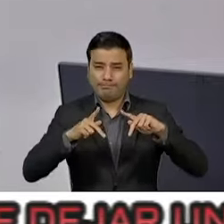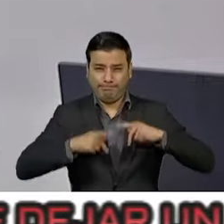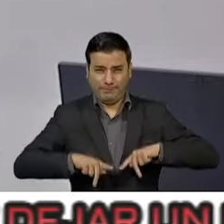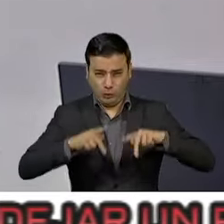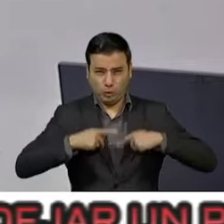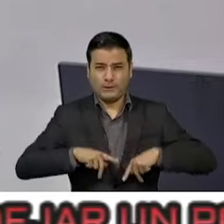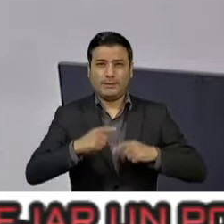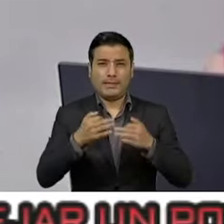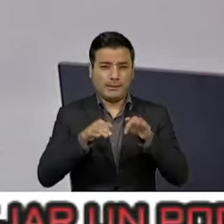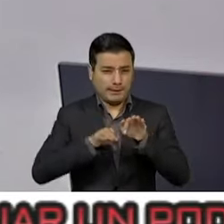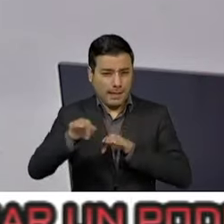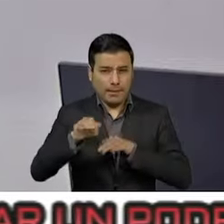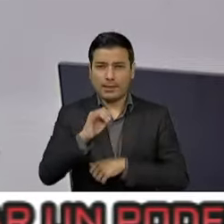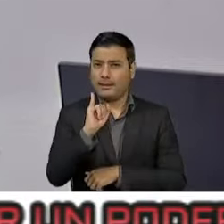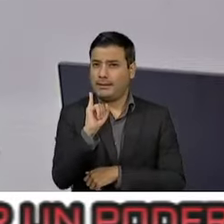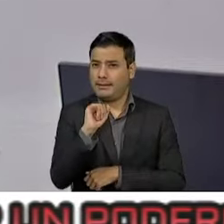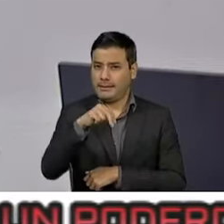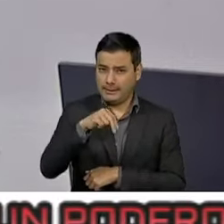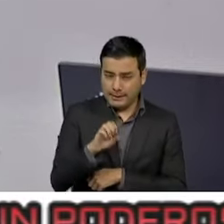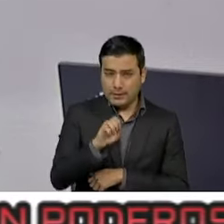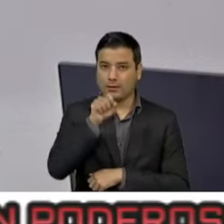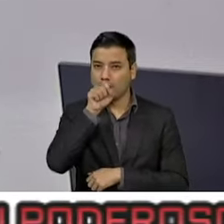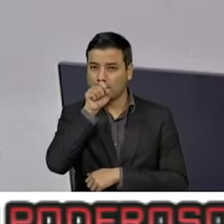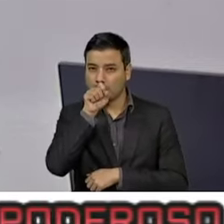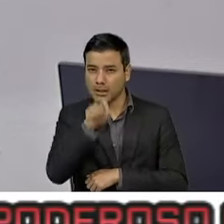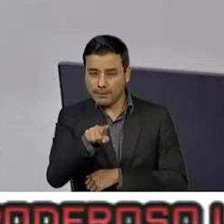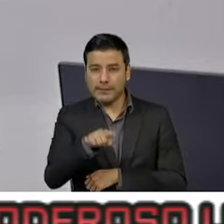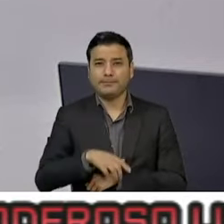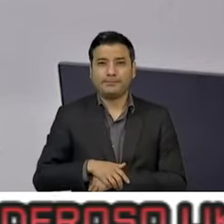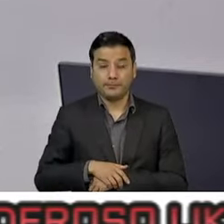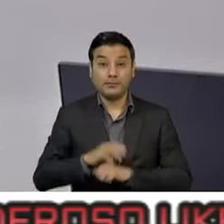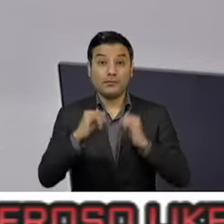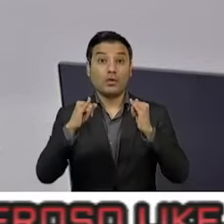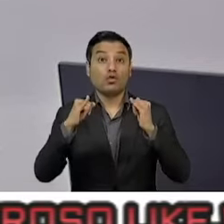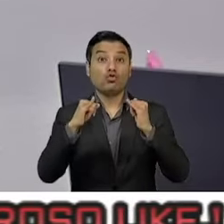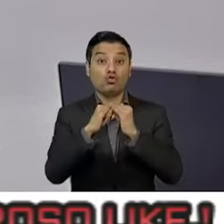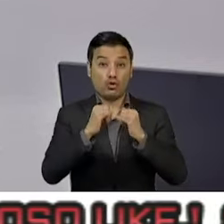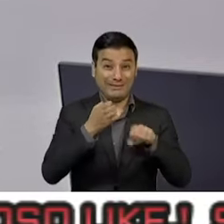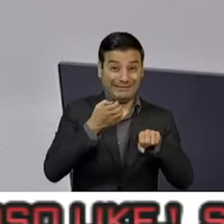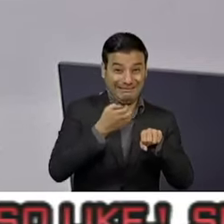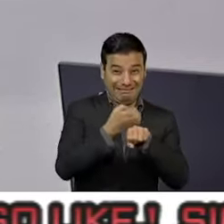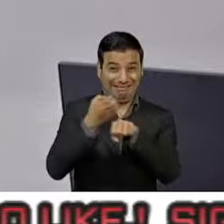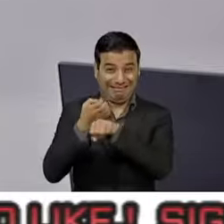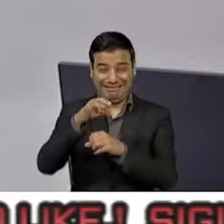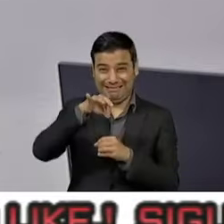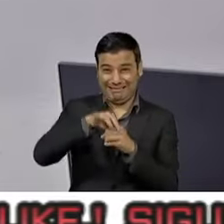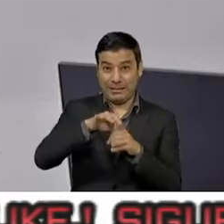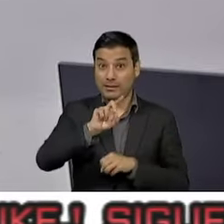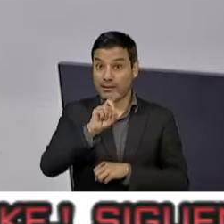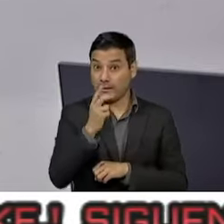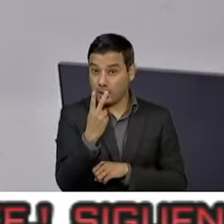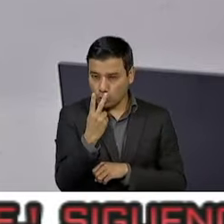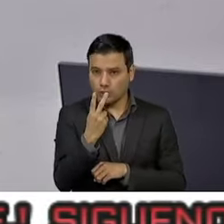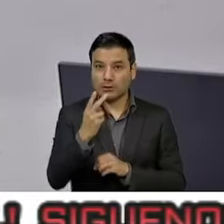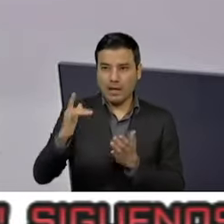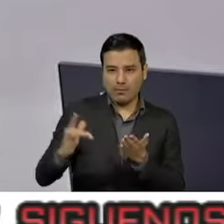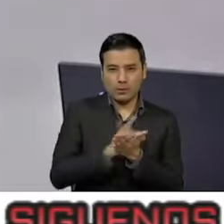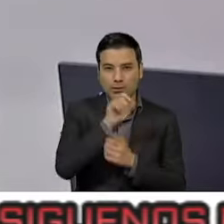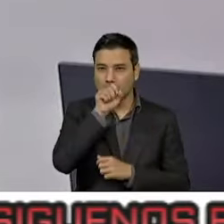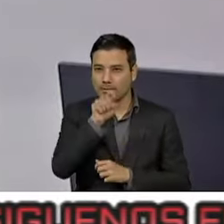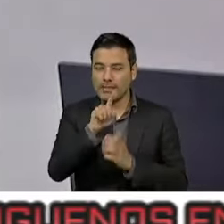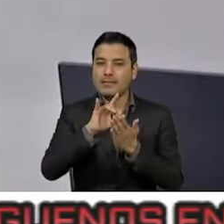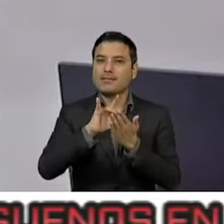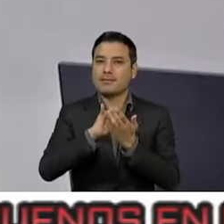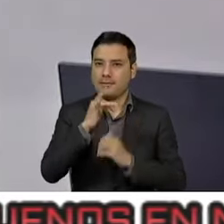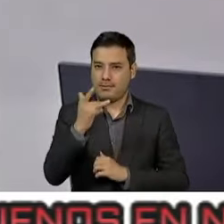del Instituto y el trabajo coordinado con las 32 instituciones que organizan las elecciones de manera concurrente. De